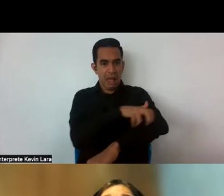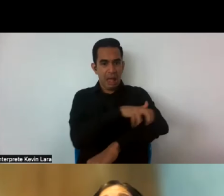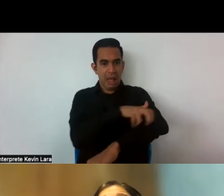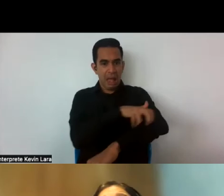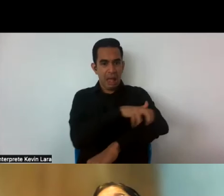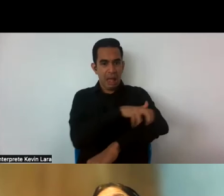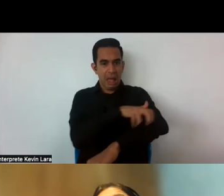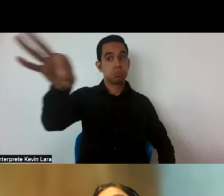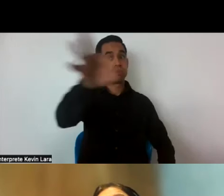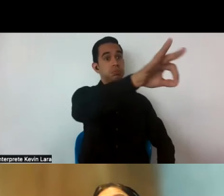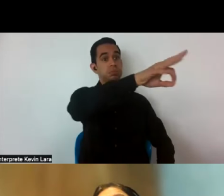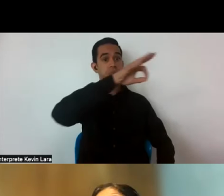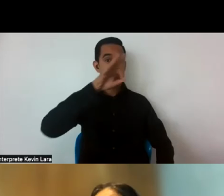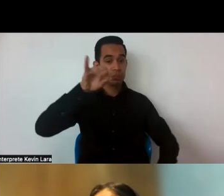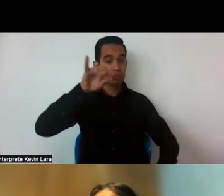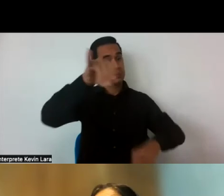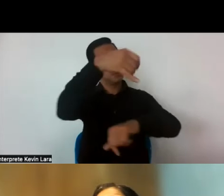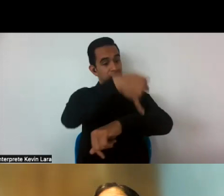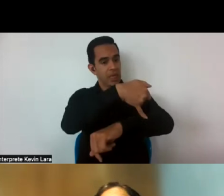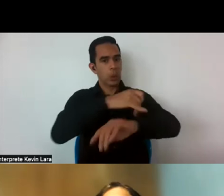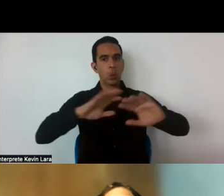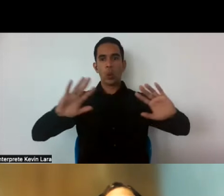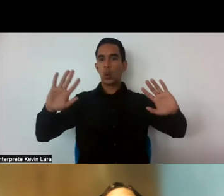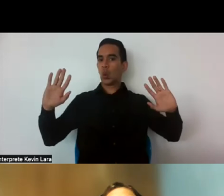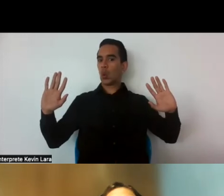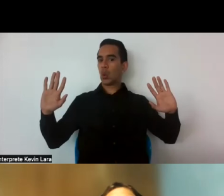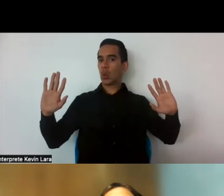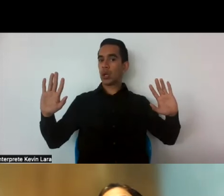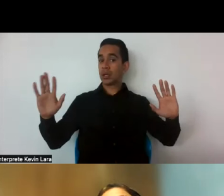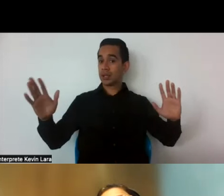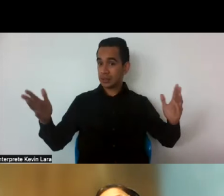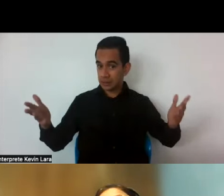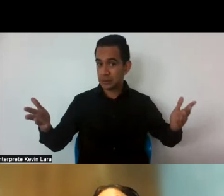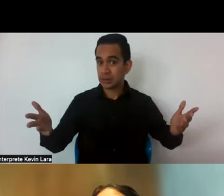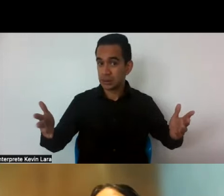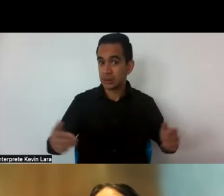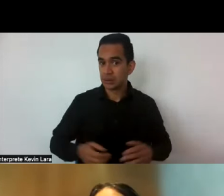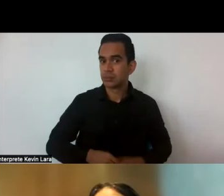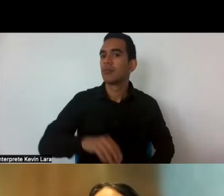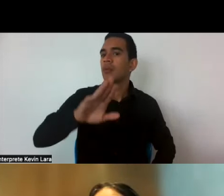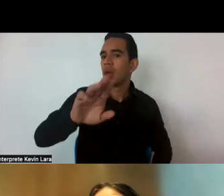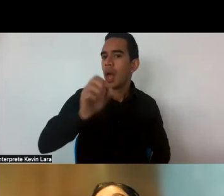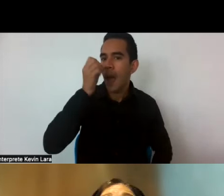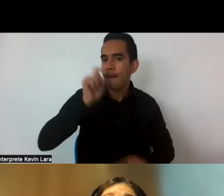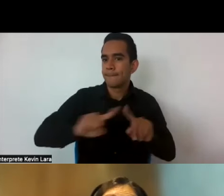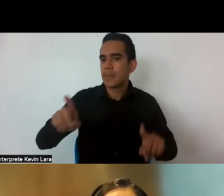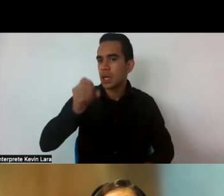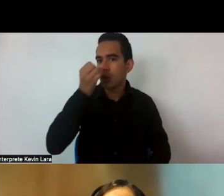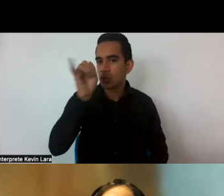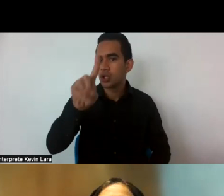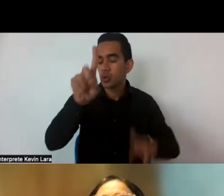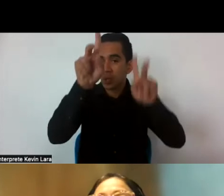¿Qué pudiese sentir una persona que quizás le tenga miedo a los payasos?